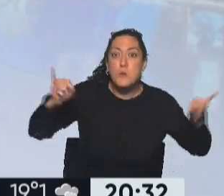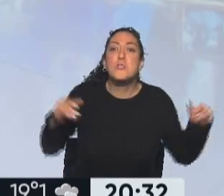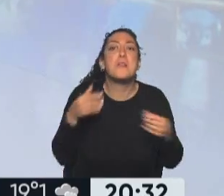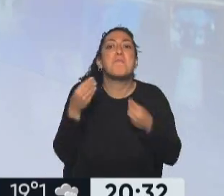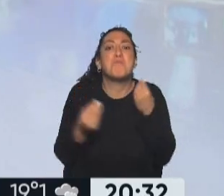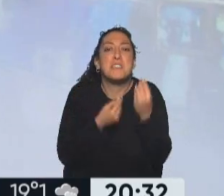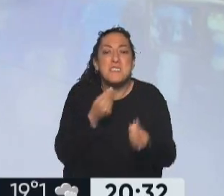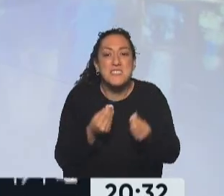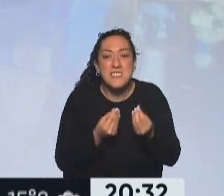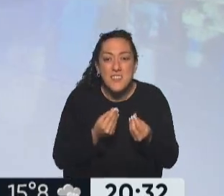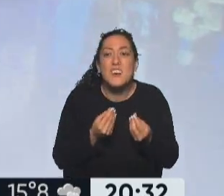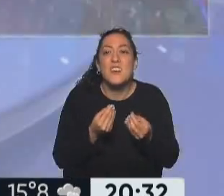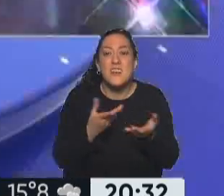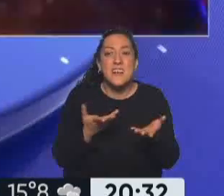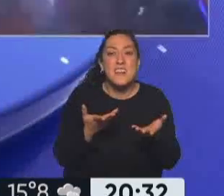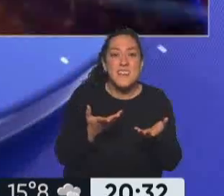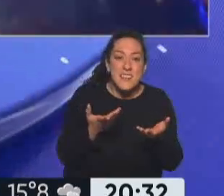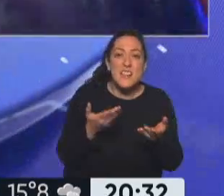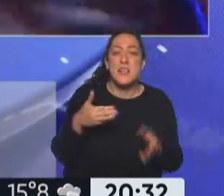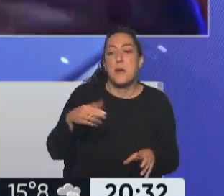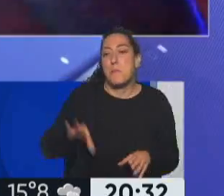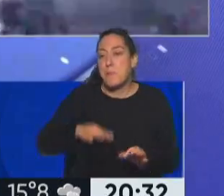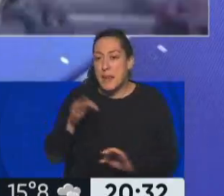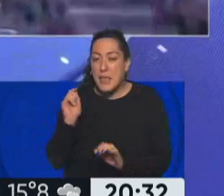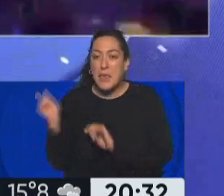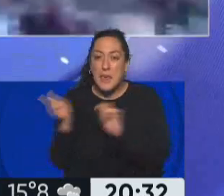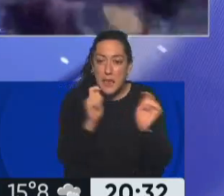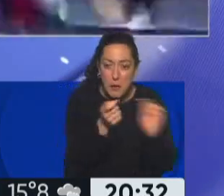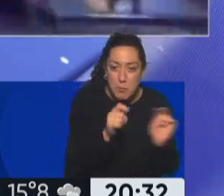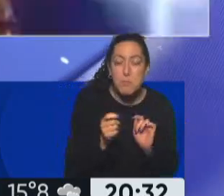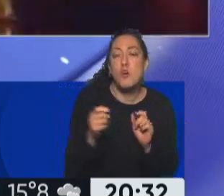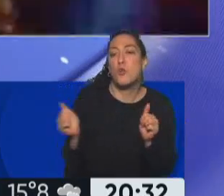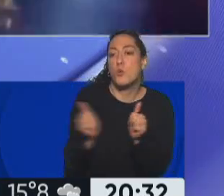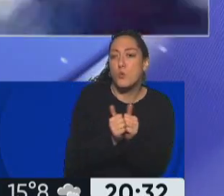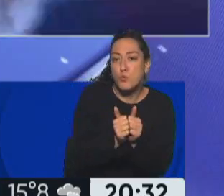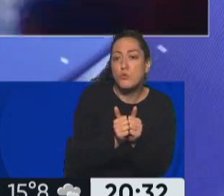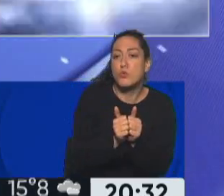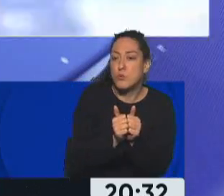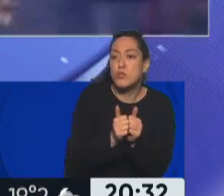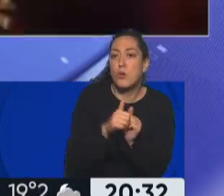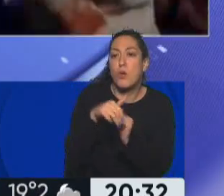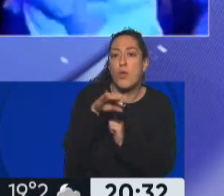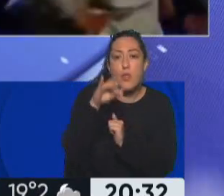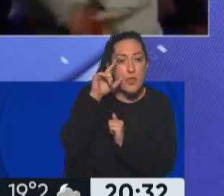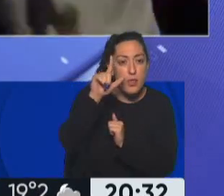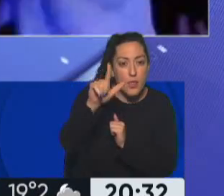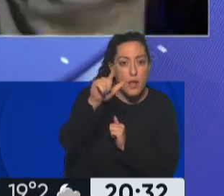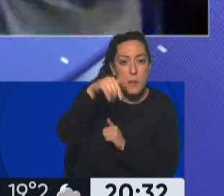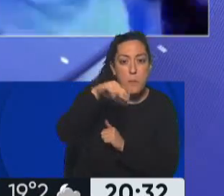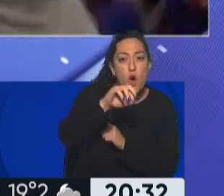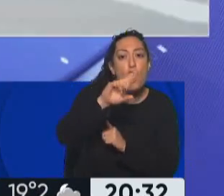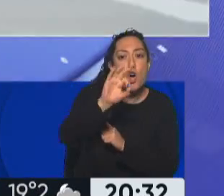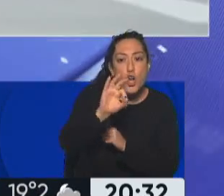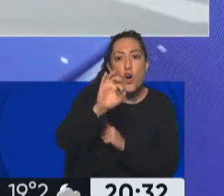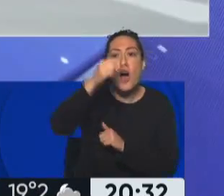de haber hecho todo ese acting en el Martín Fierro con Santiago del Moro? Bueno, Susana Jiménez tuvo que